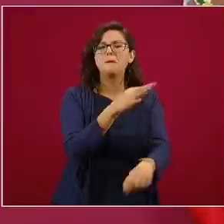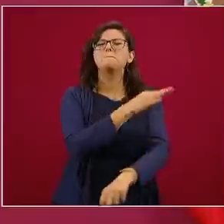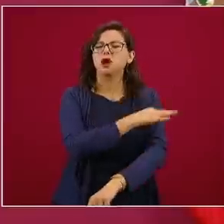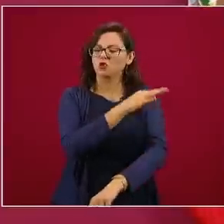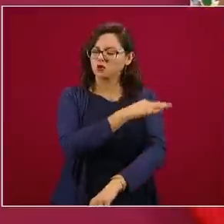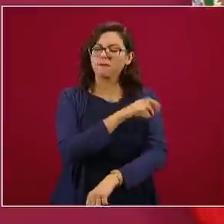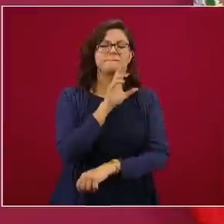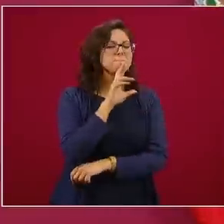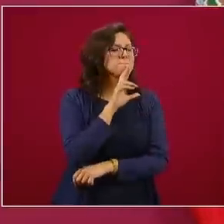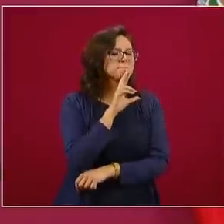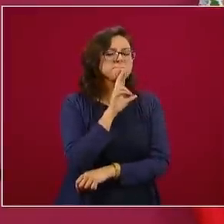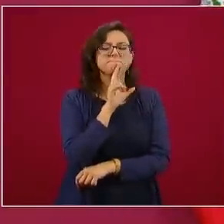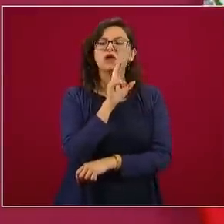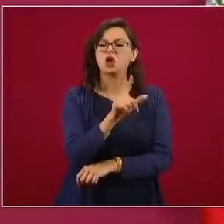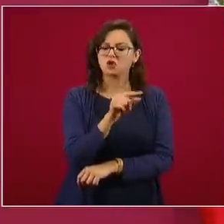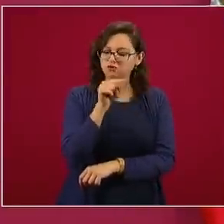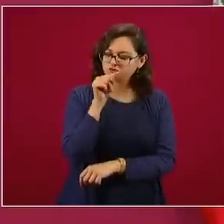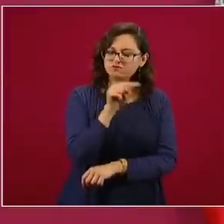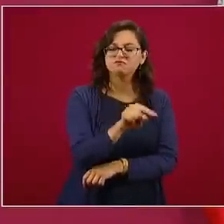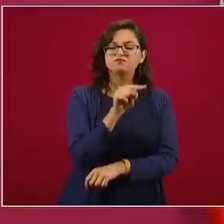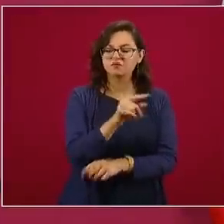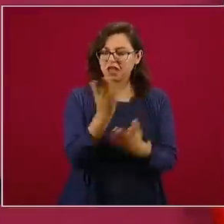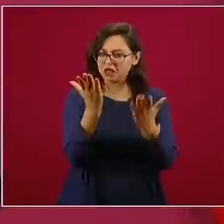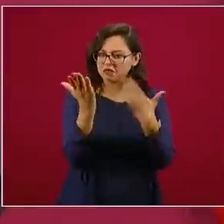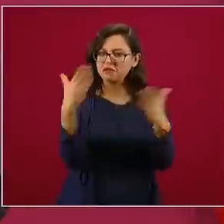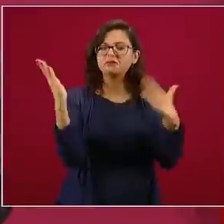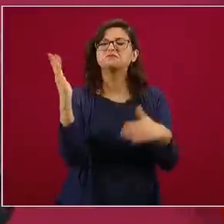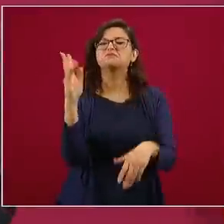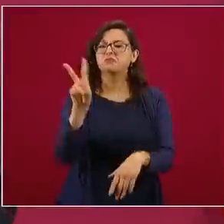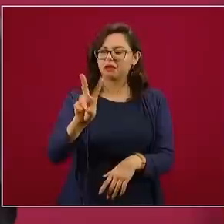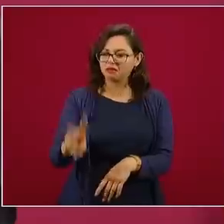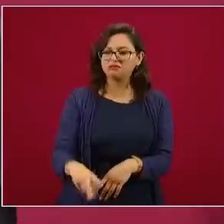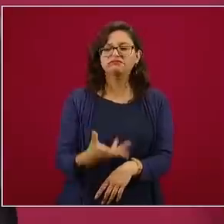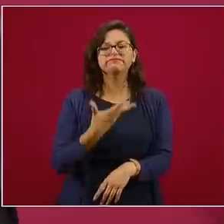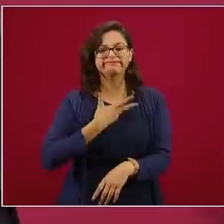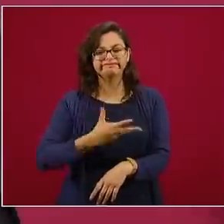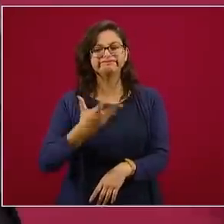que tiene más posibilidades de éxito.